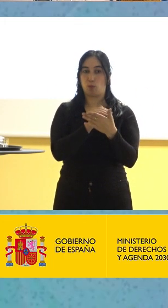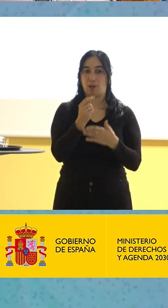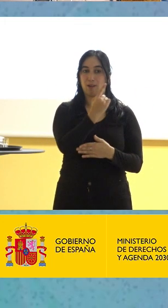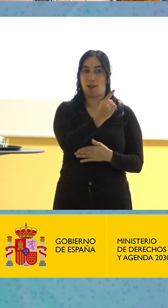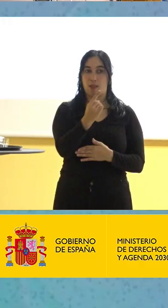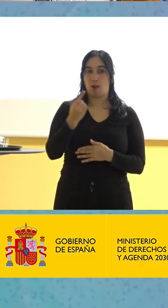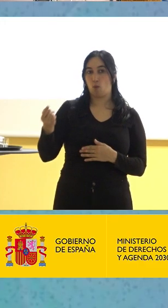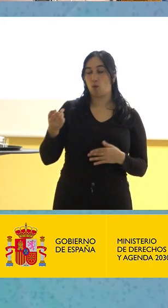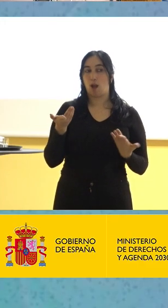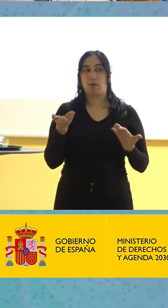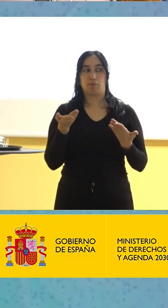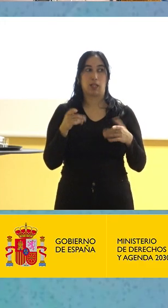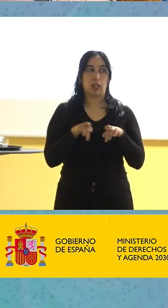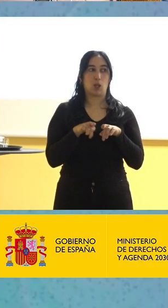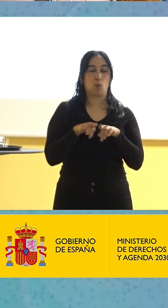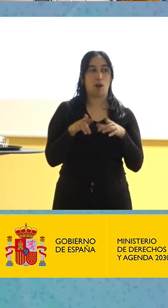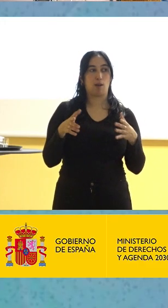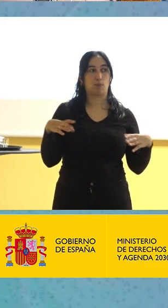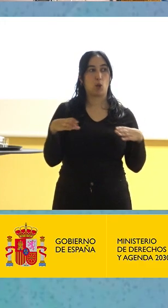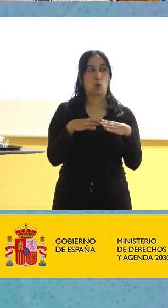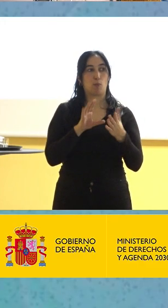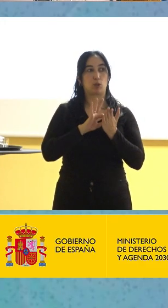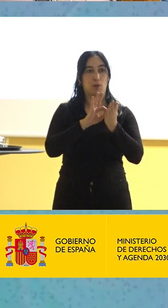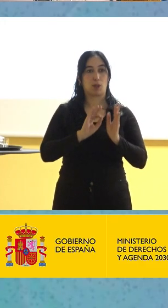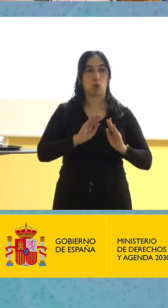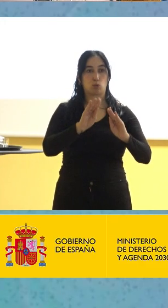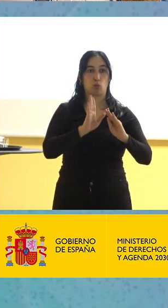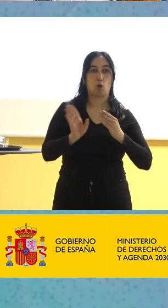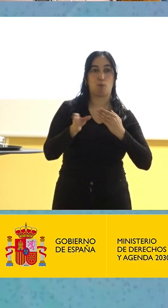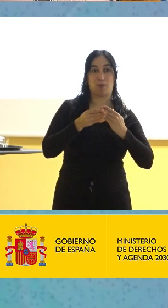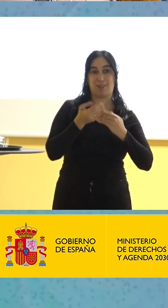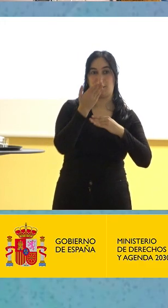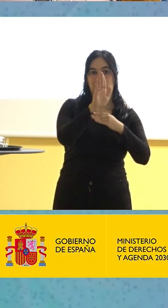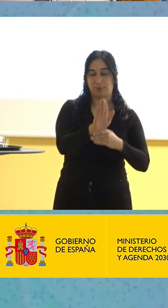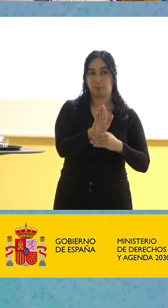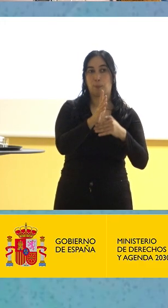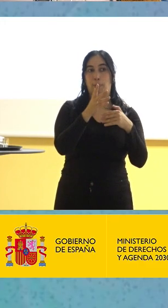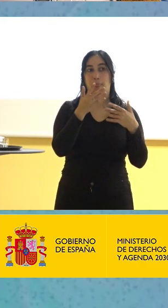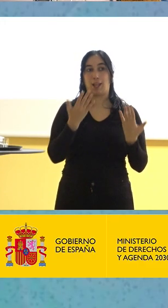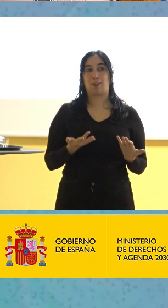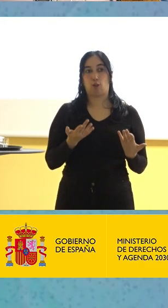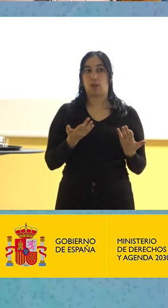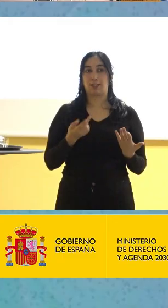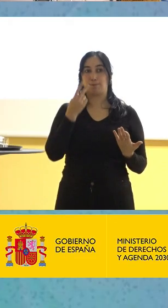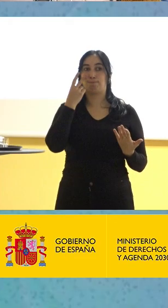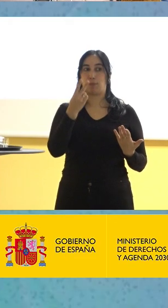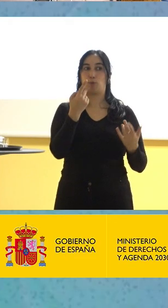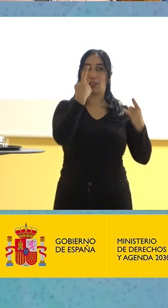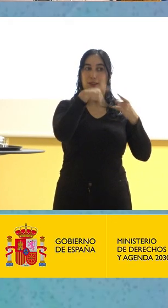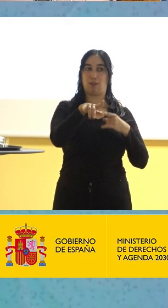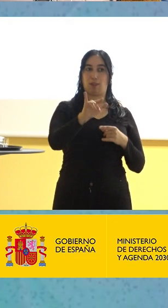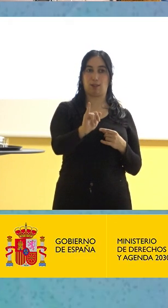autónoma establece su propia cartera de servicios complementarios, pues encontramos